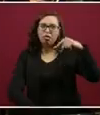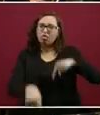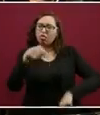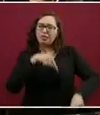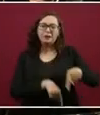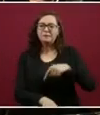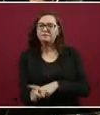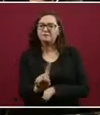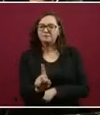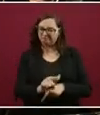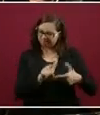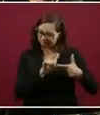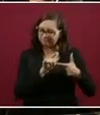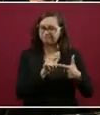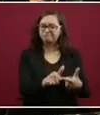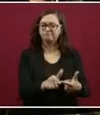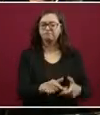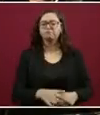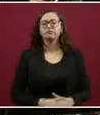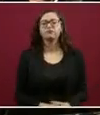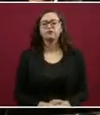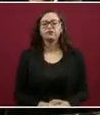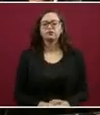Entonces, vamos a